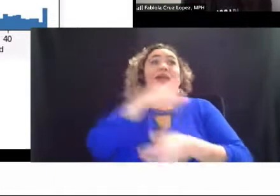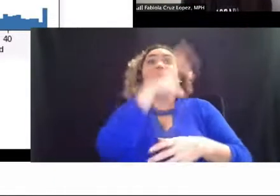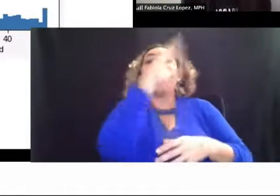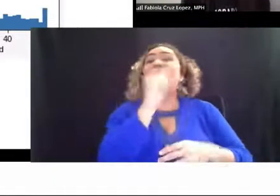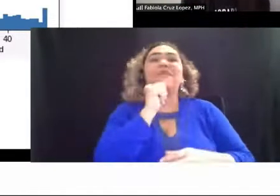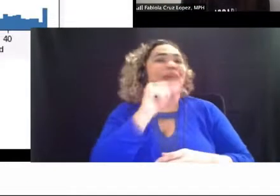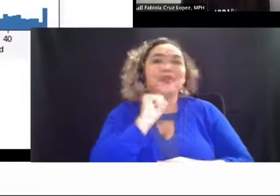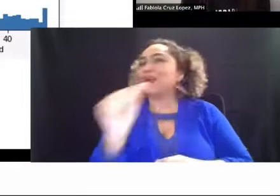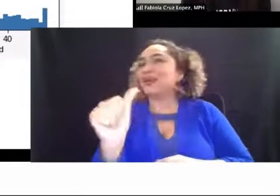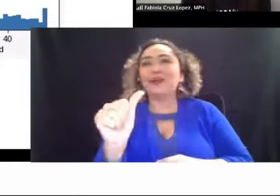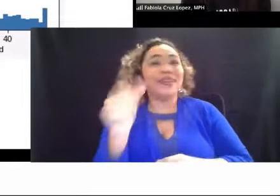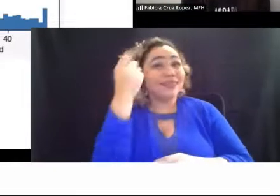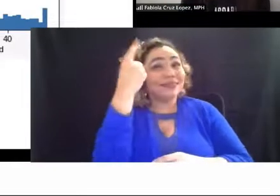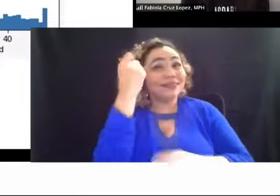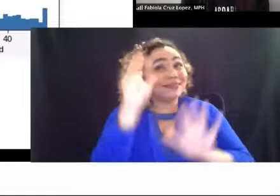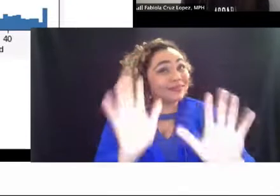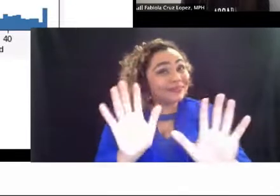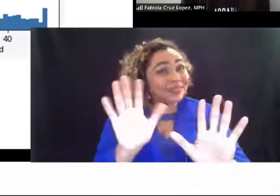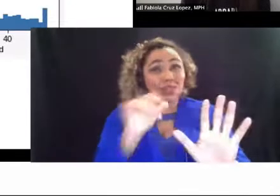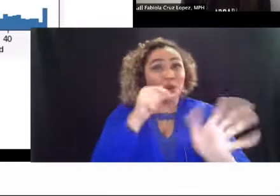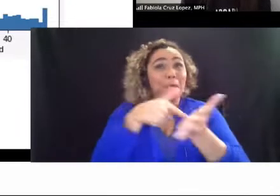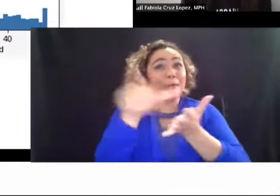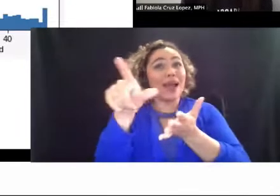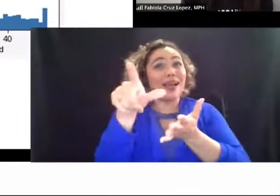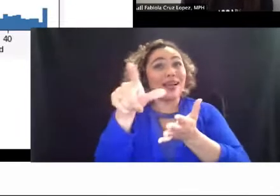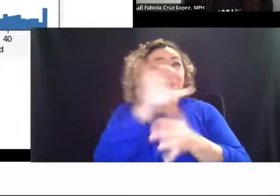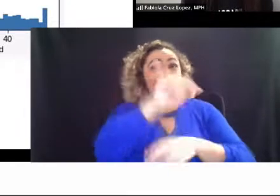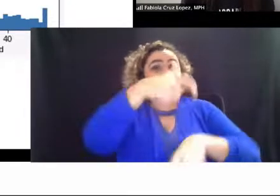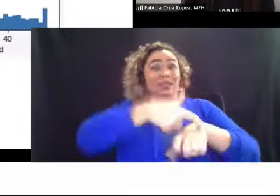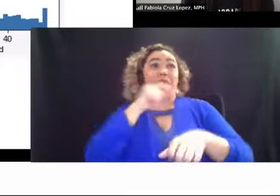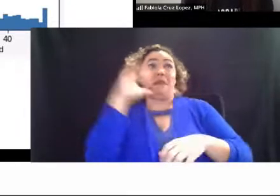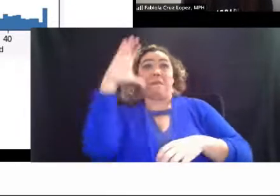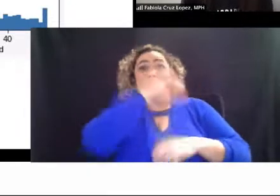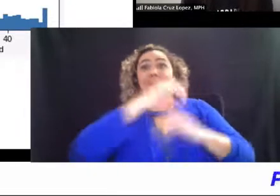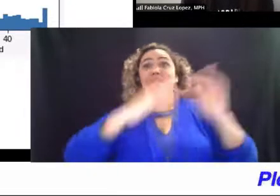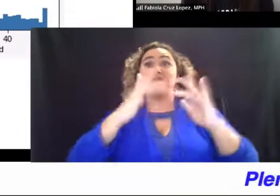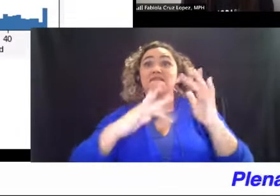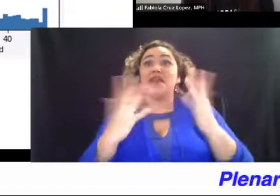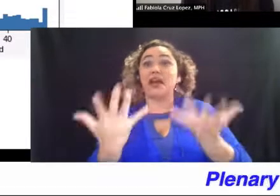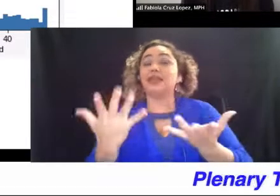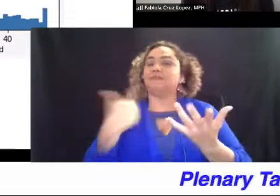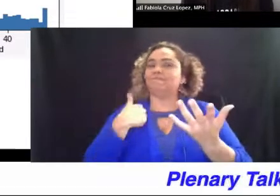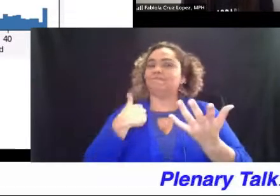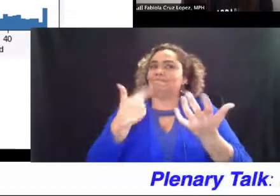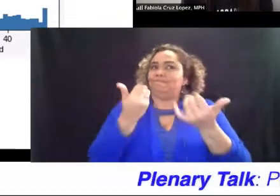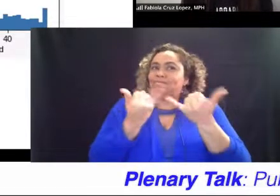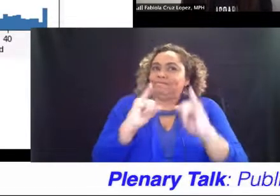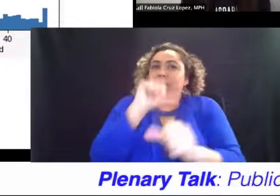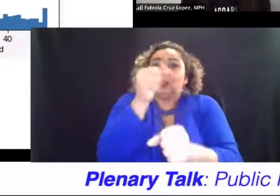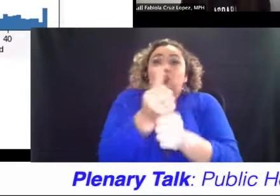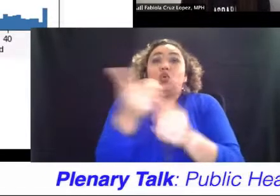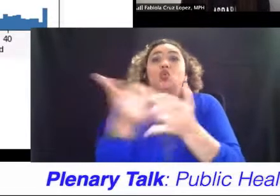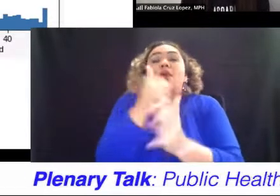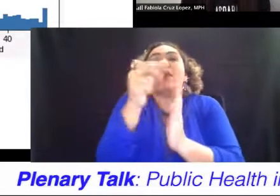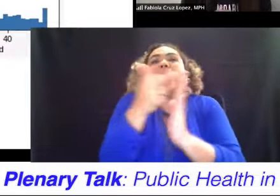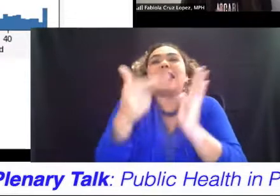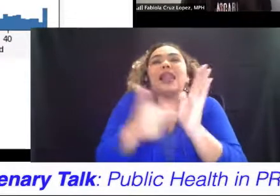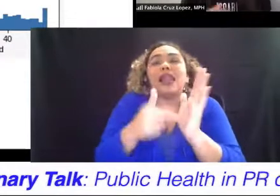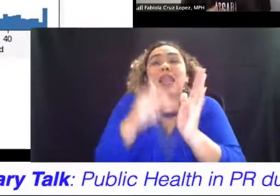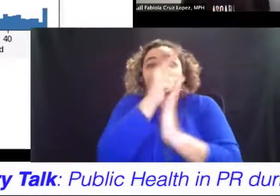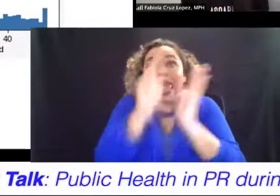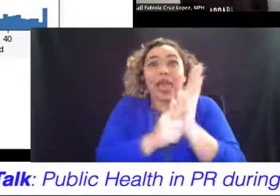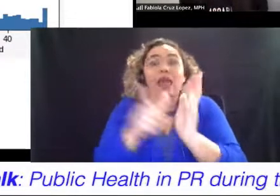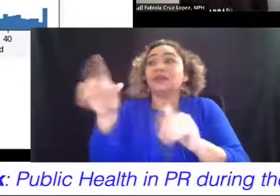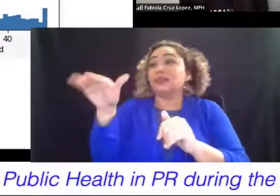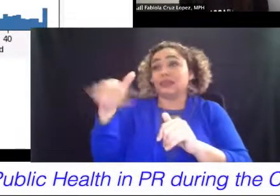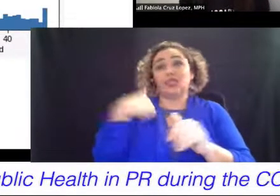no es igual, no necesariamente es igual. Así que definitivamente nos queda mucho por trabajar para que estas personas, cuando le digamos tienes que